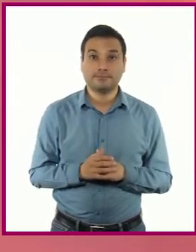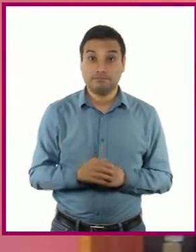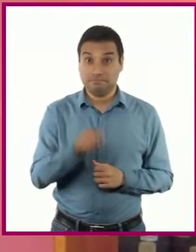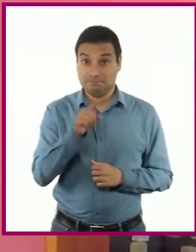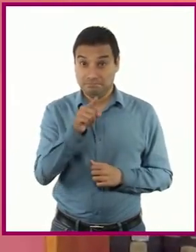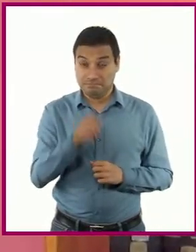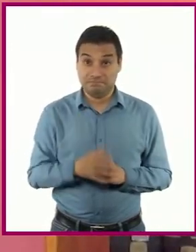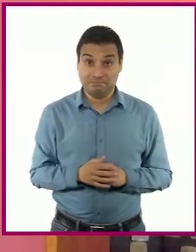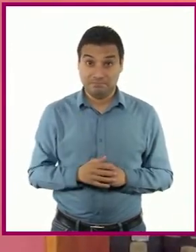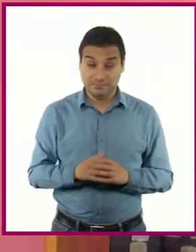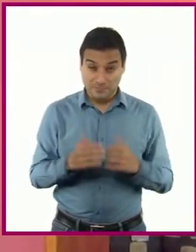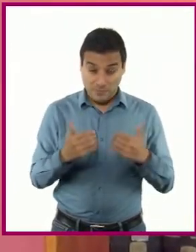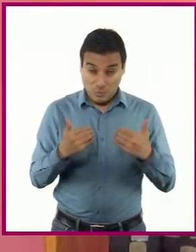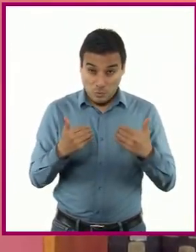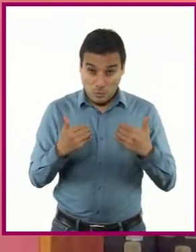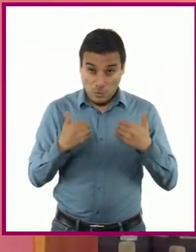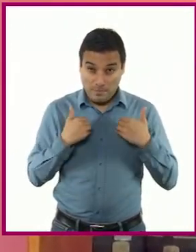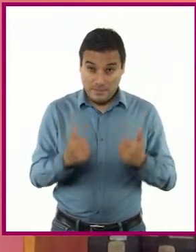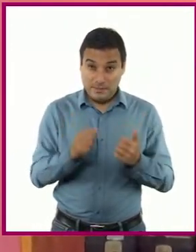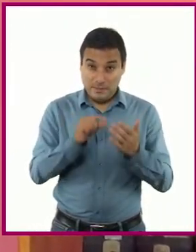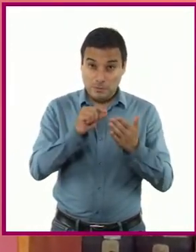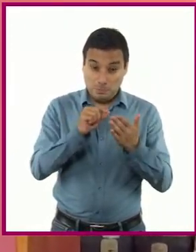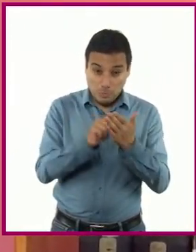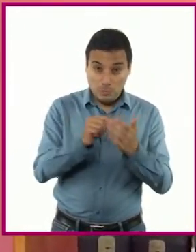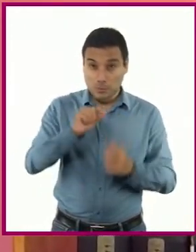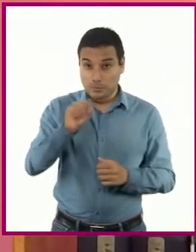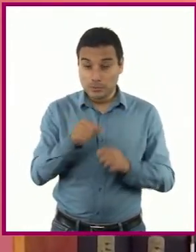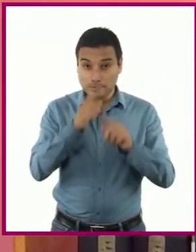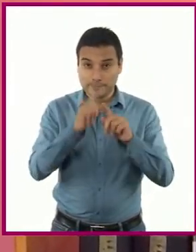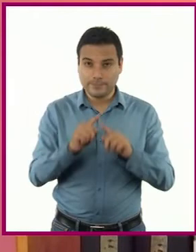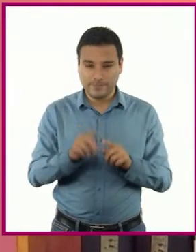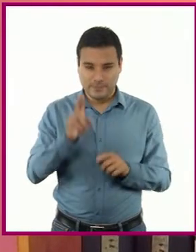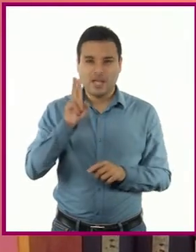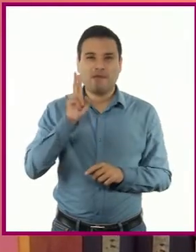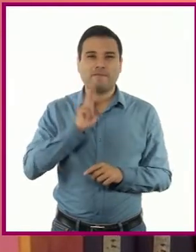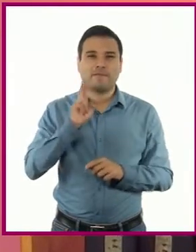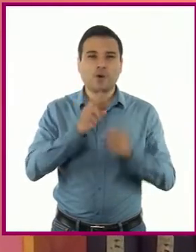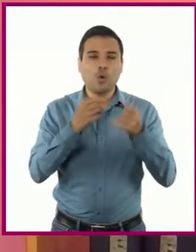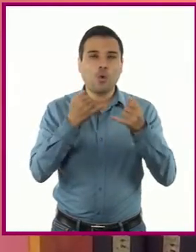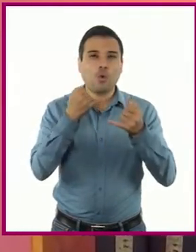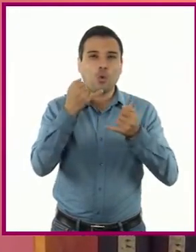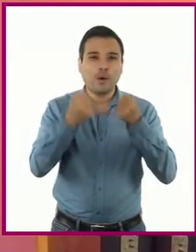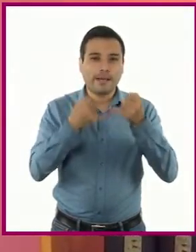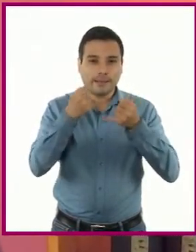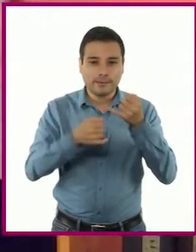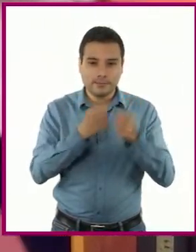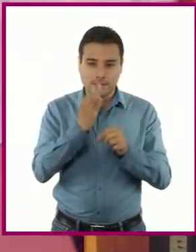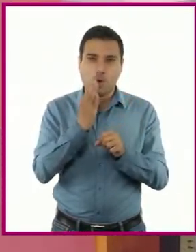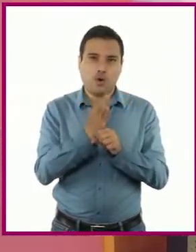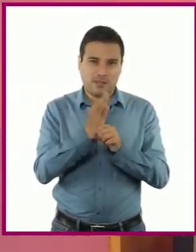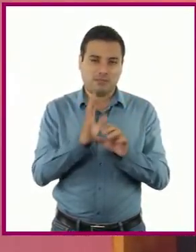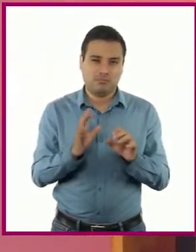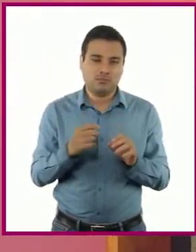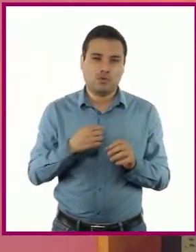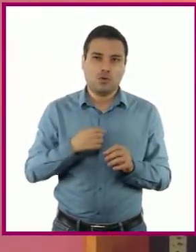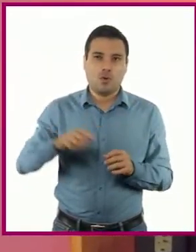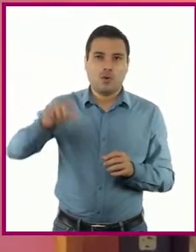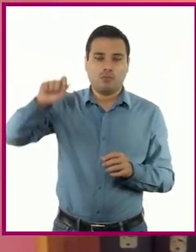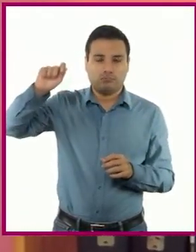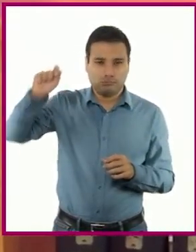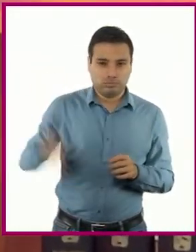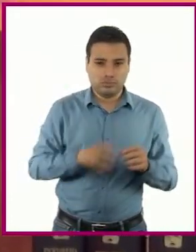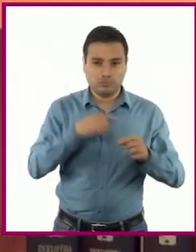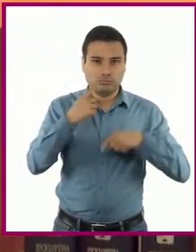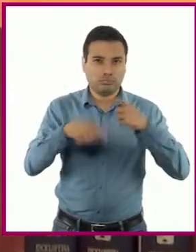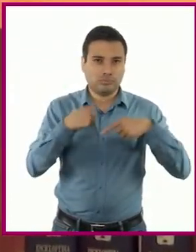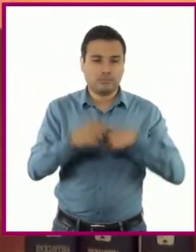de la acentuación, jugaremos con la ruleta de las palabras. Cada uno va a girarla. Según la palabra